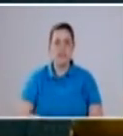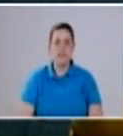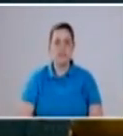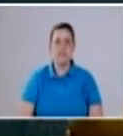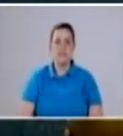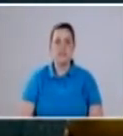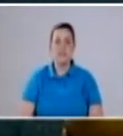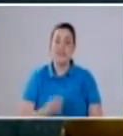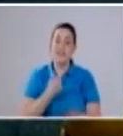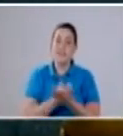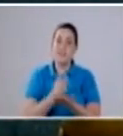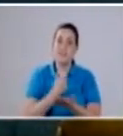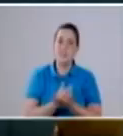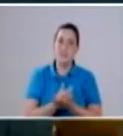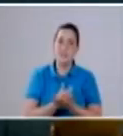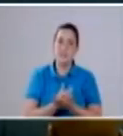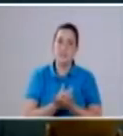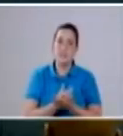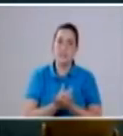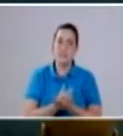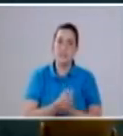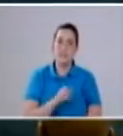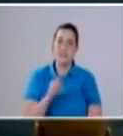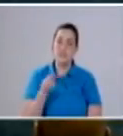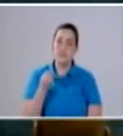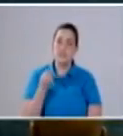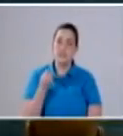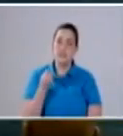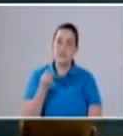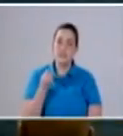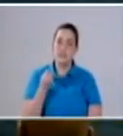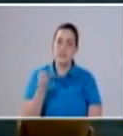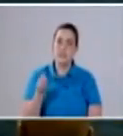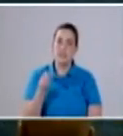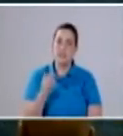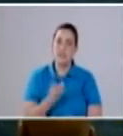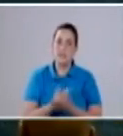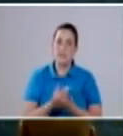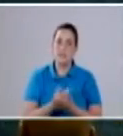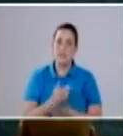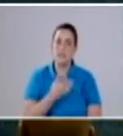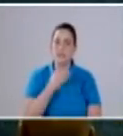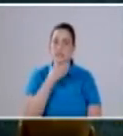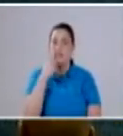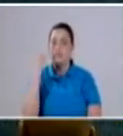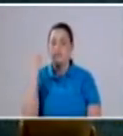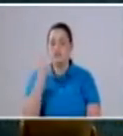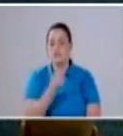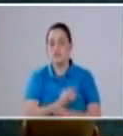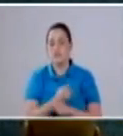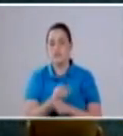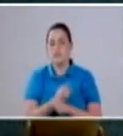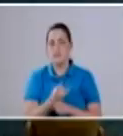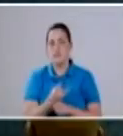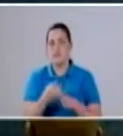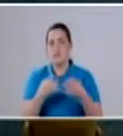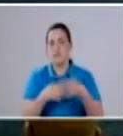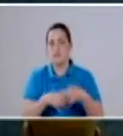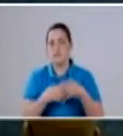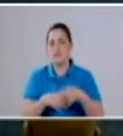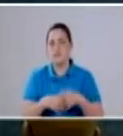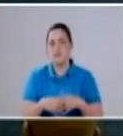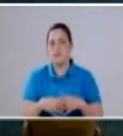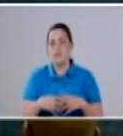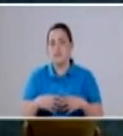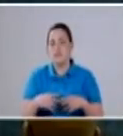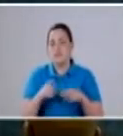El dinero que le pagan, Dios usa la empresa. Pero realmente el que